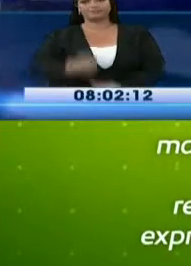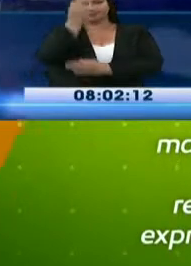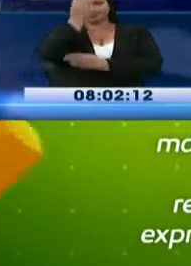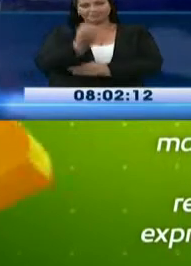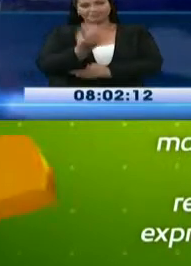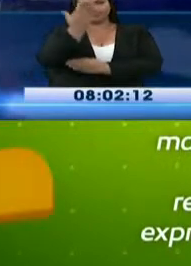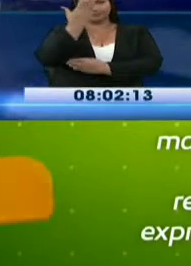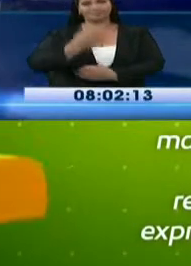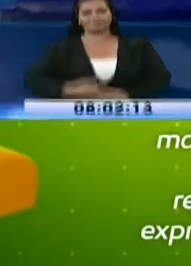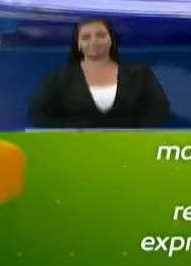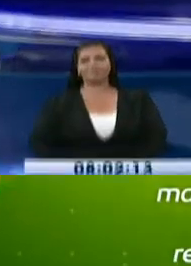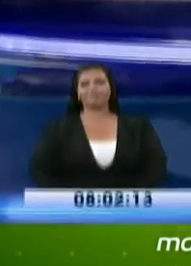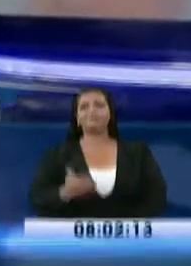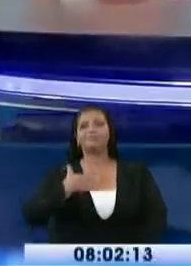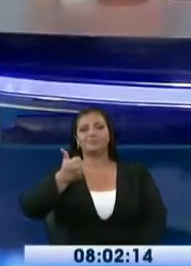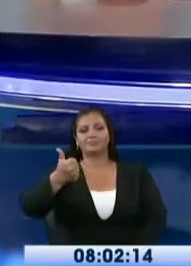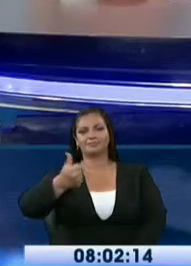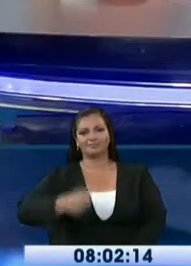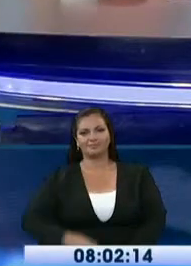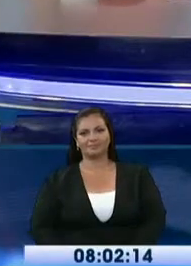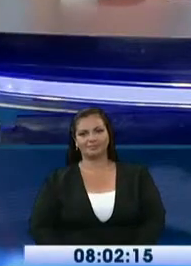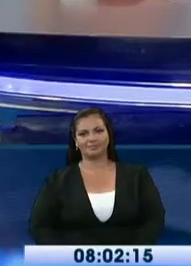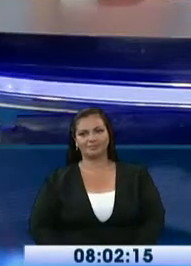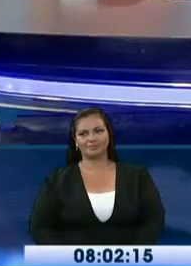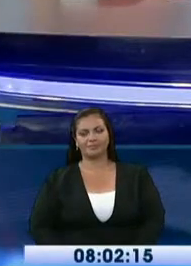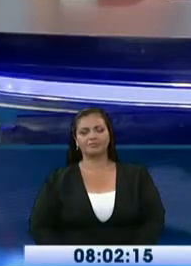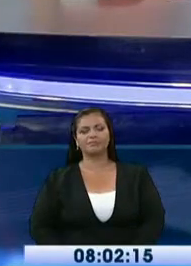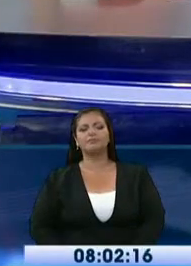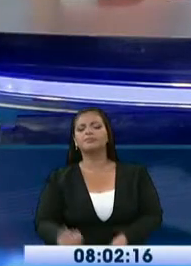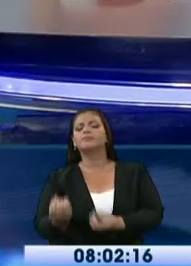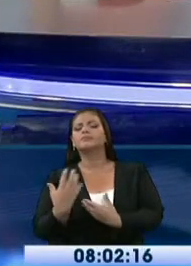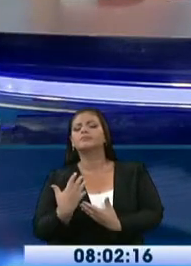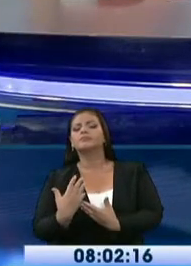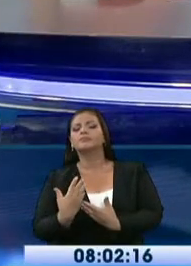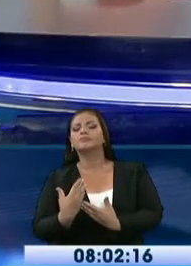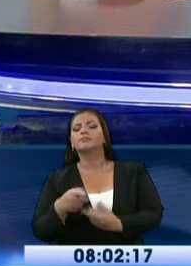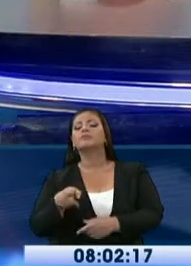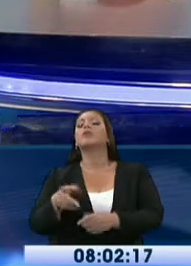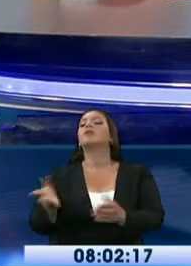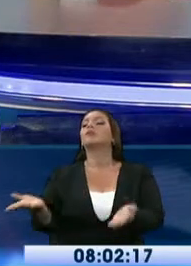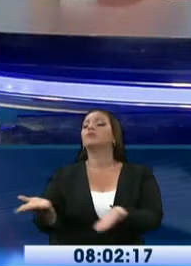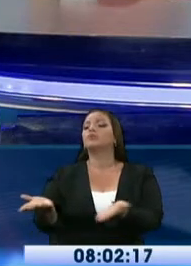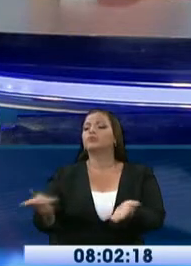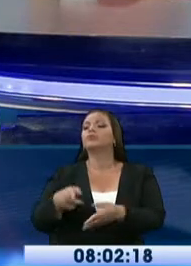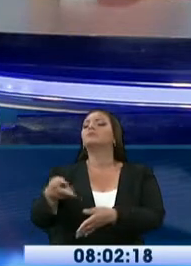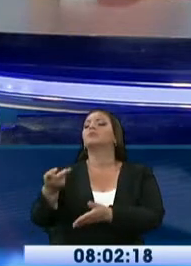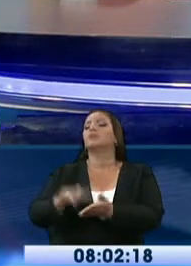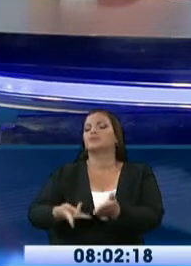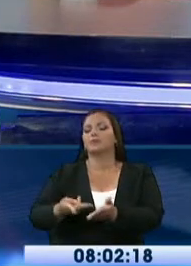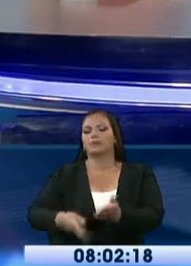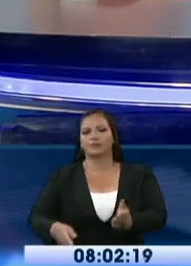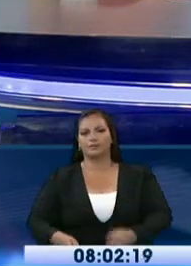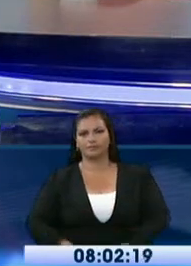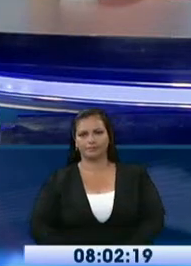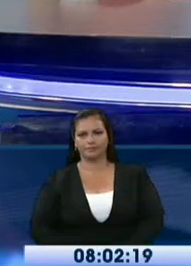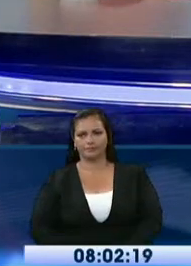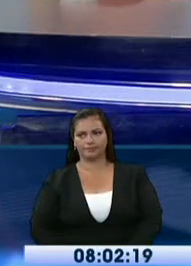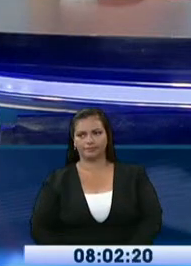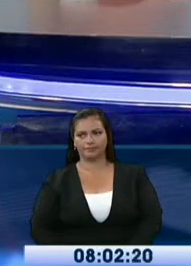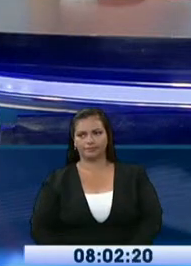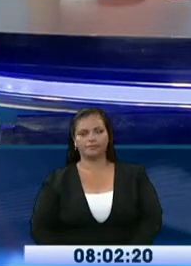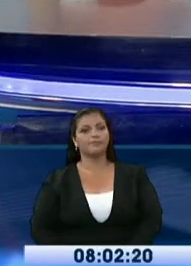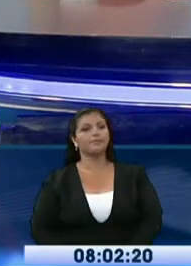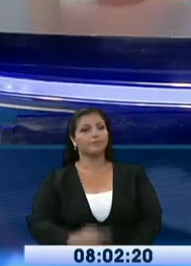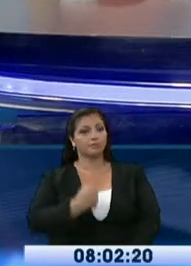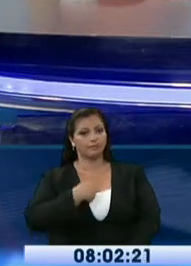fría. ¿Dónde se encuentra? ¿Cómo está Roselena? Dígame, Hugo. ¿Dónde se encuentra y qué novedades nos tiene? A ver,